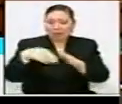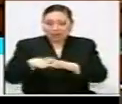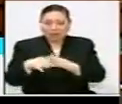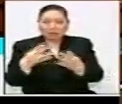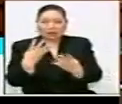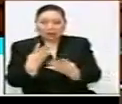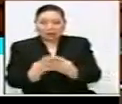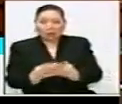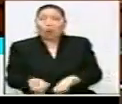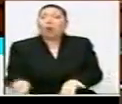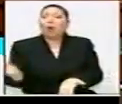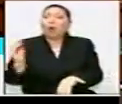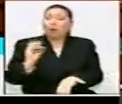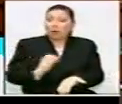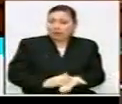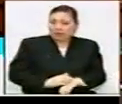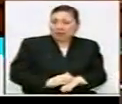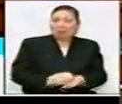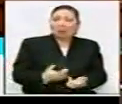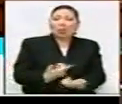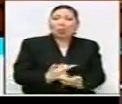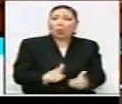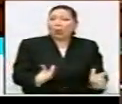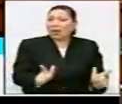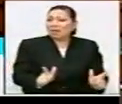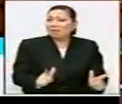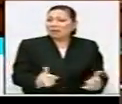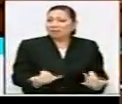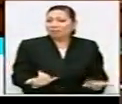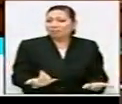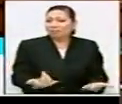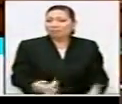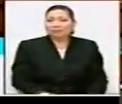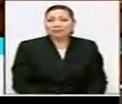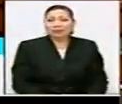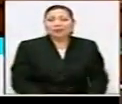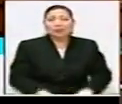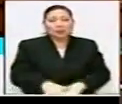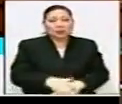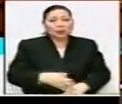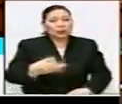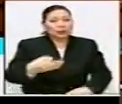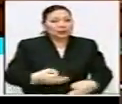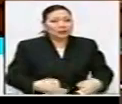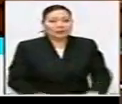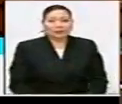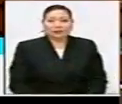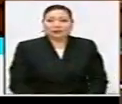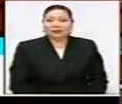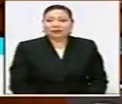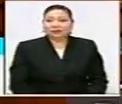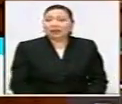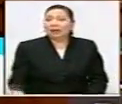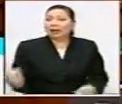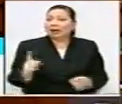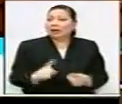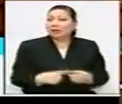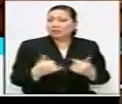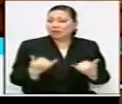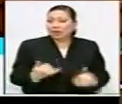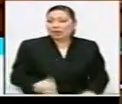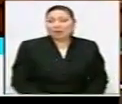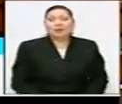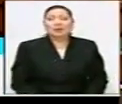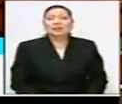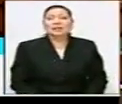cárcel y ahora nuevamente lo soltaron y nuevamente está procesado. Señor Jiménez, el día de hoy, por